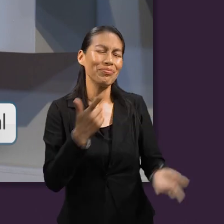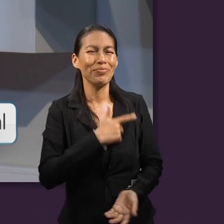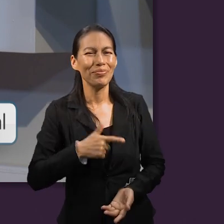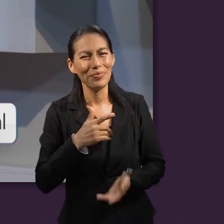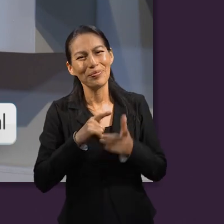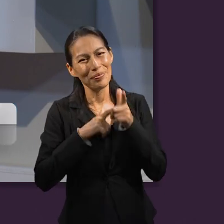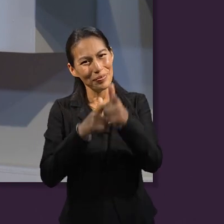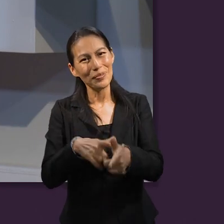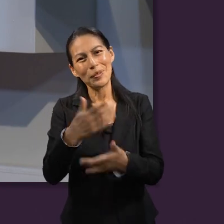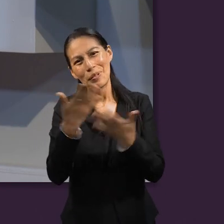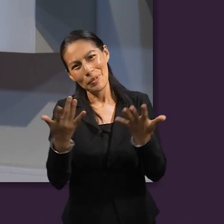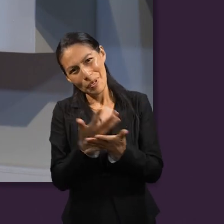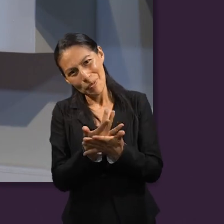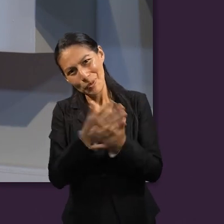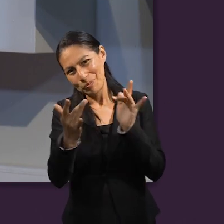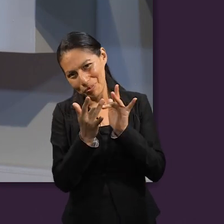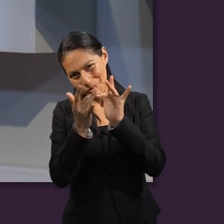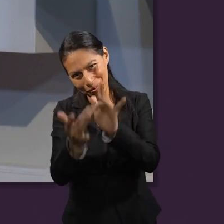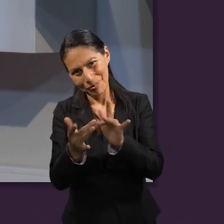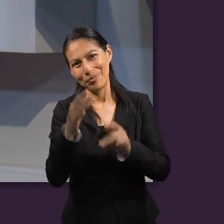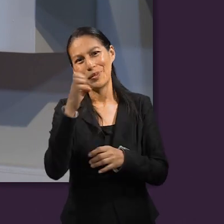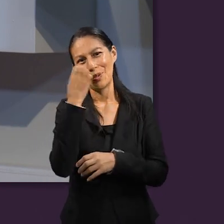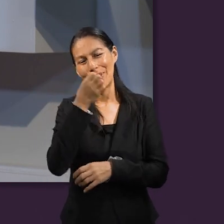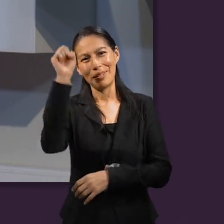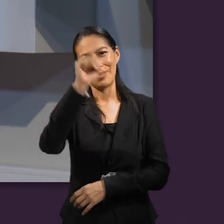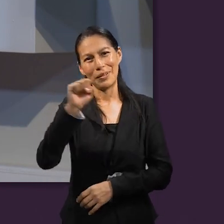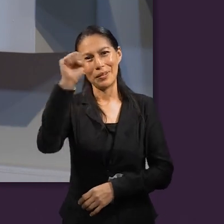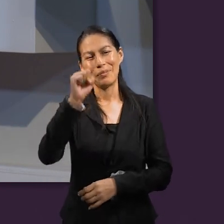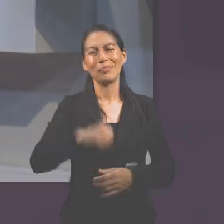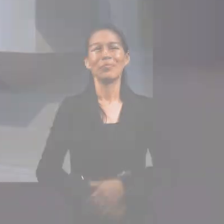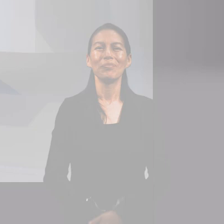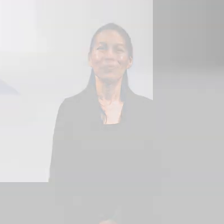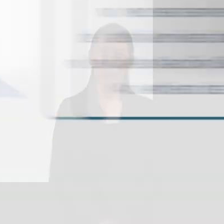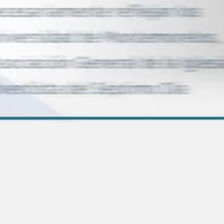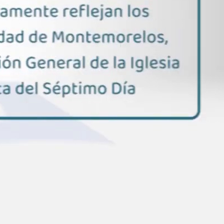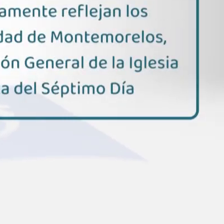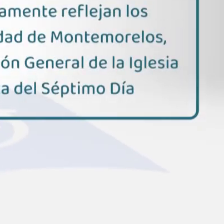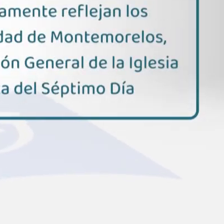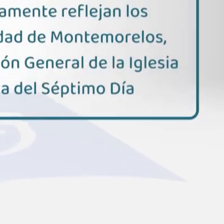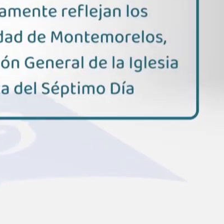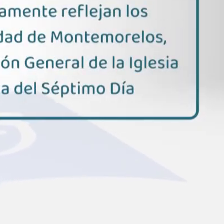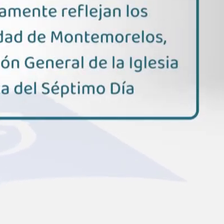esperamos que puedan continuar con nosotros en esta escuela sabático